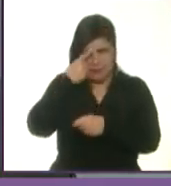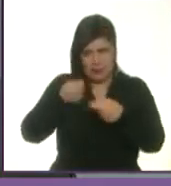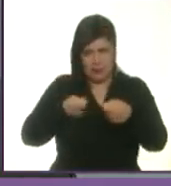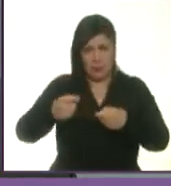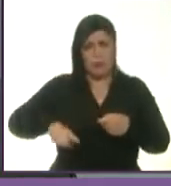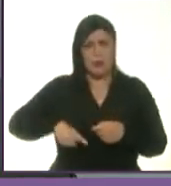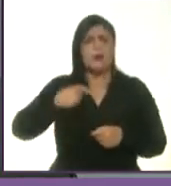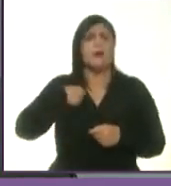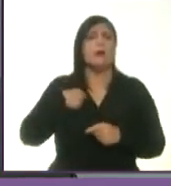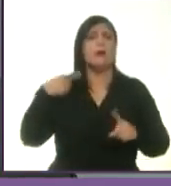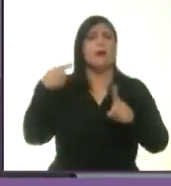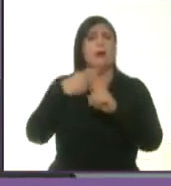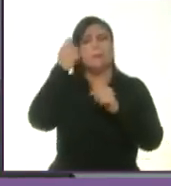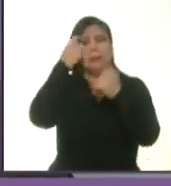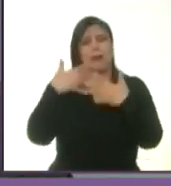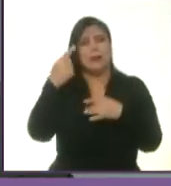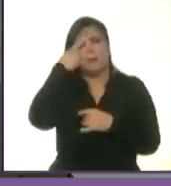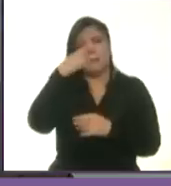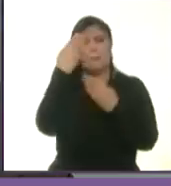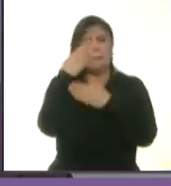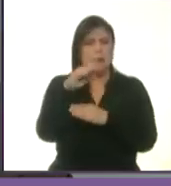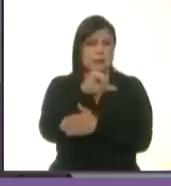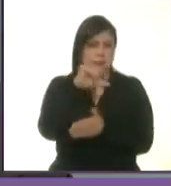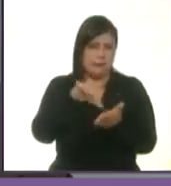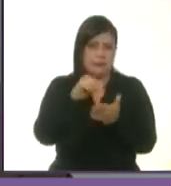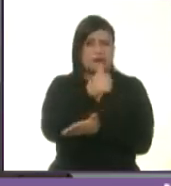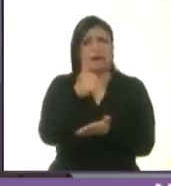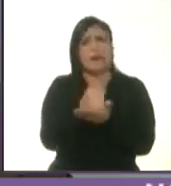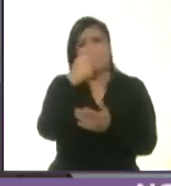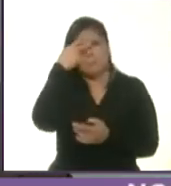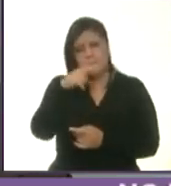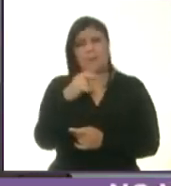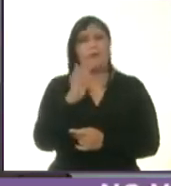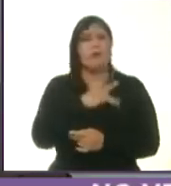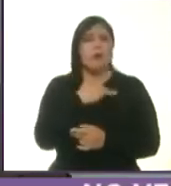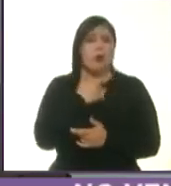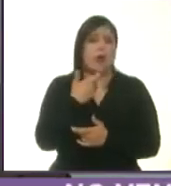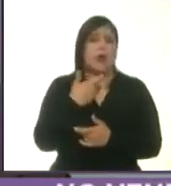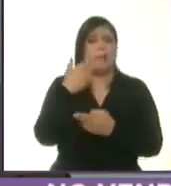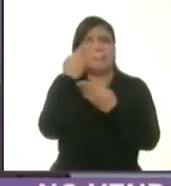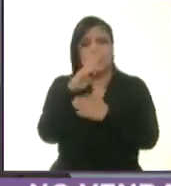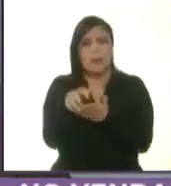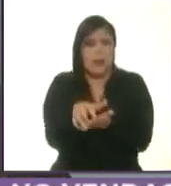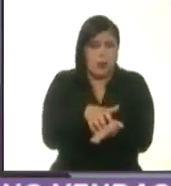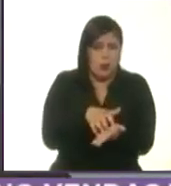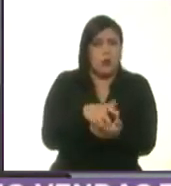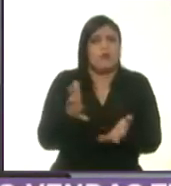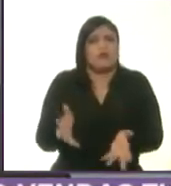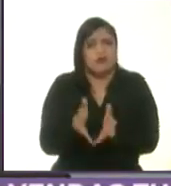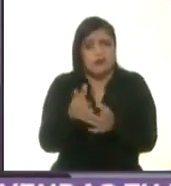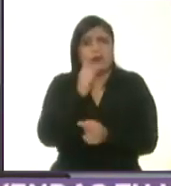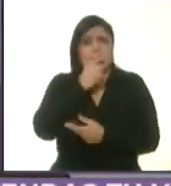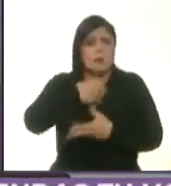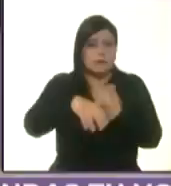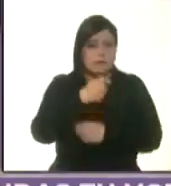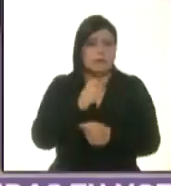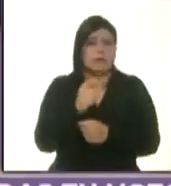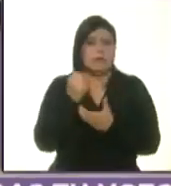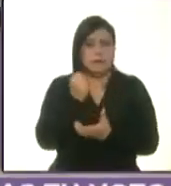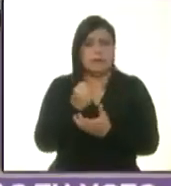del banco central de la ciudad de mexico como una banca de ahorro fomento desarrollo inversión